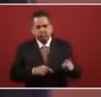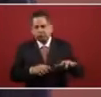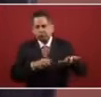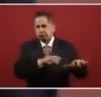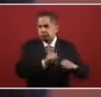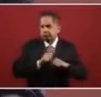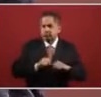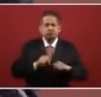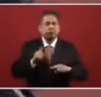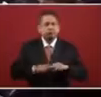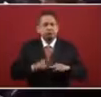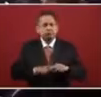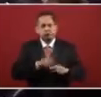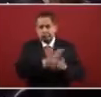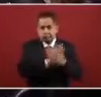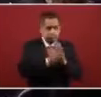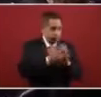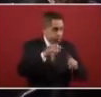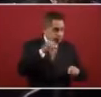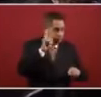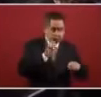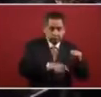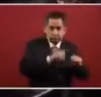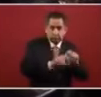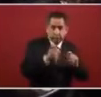incautados a la delincuencia.